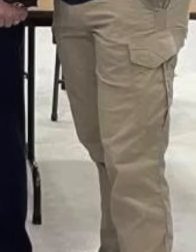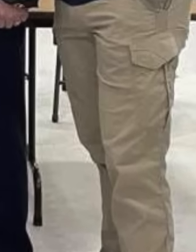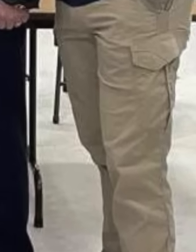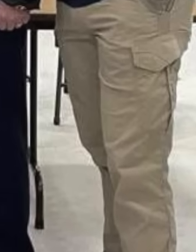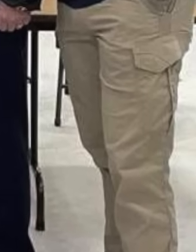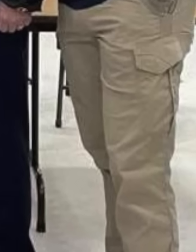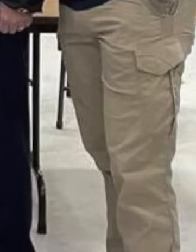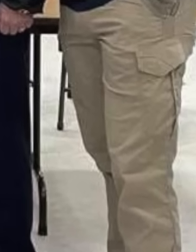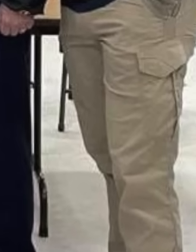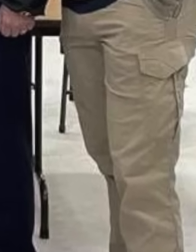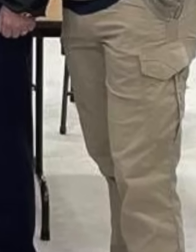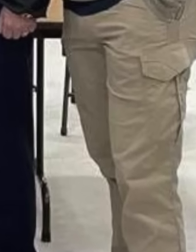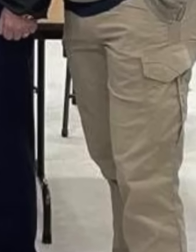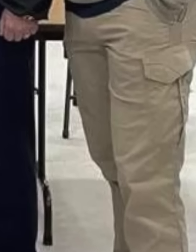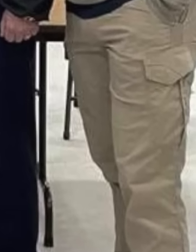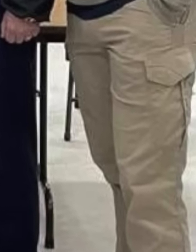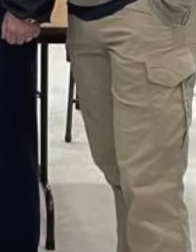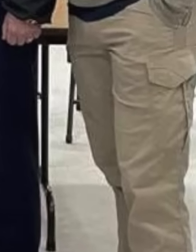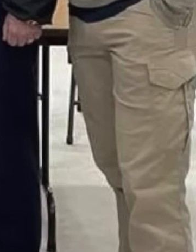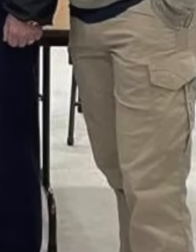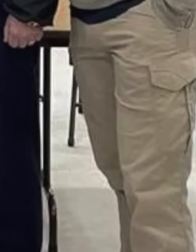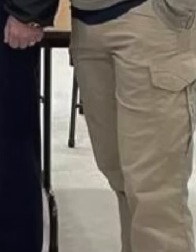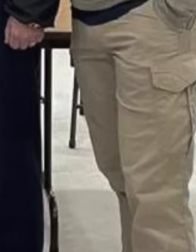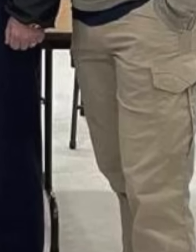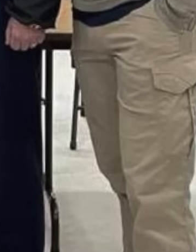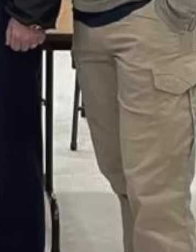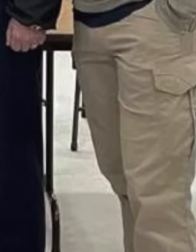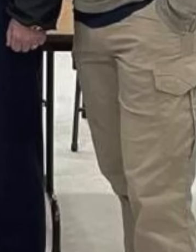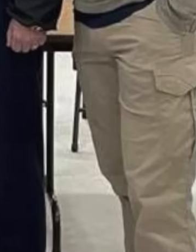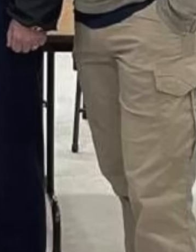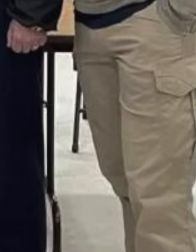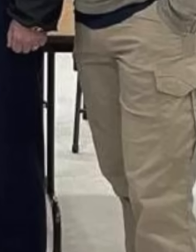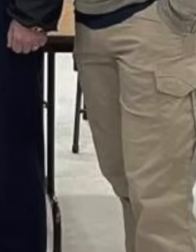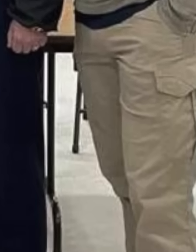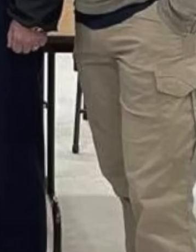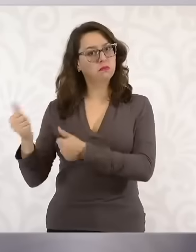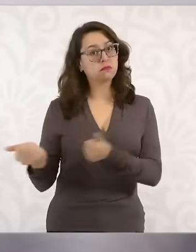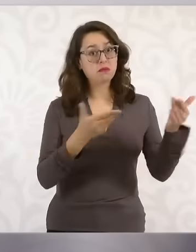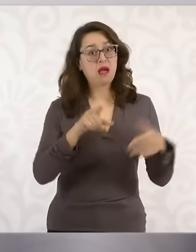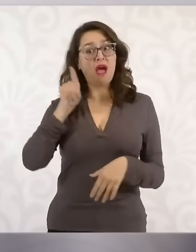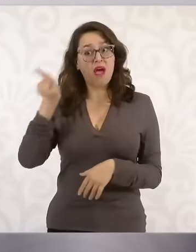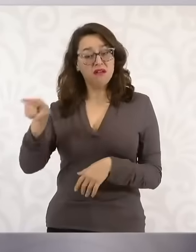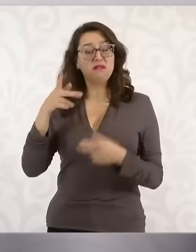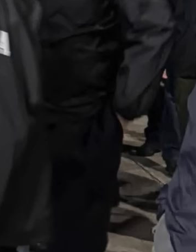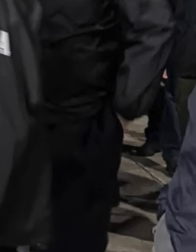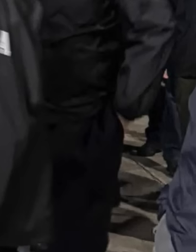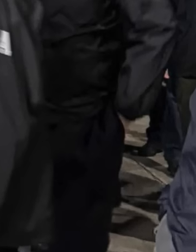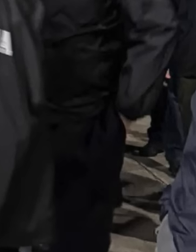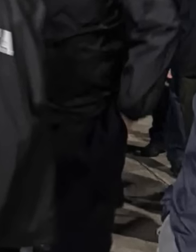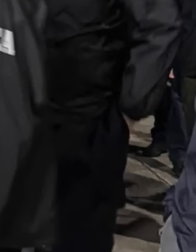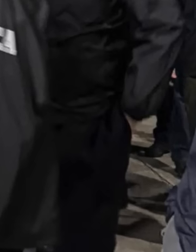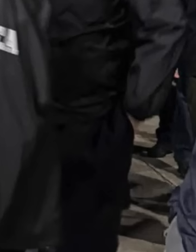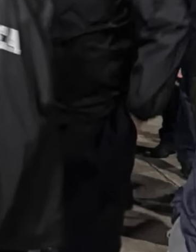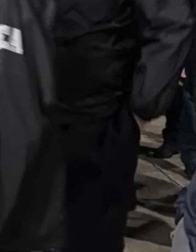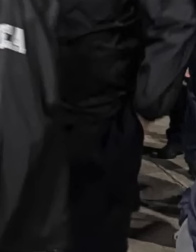en la captura del presidente Nicolás Maduro y su esposa, así como en la pérdida de vidas humanas, México